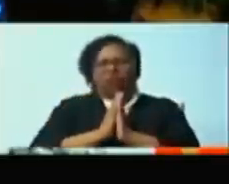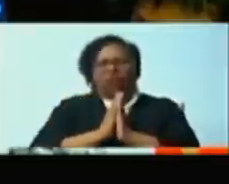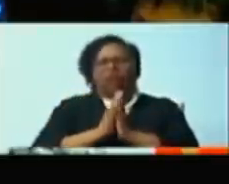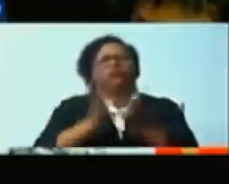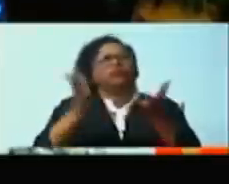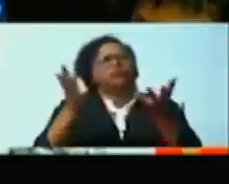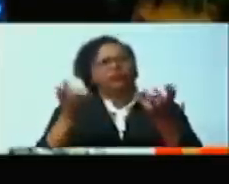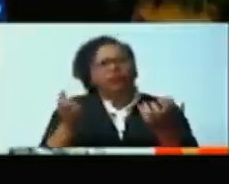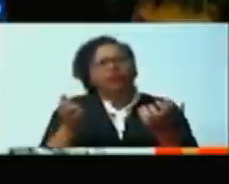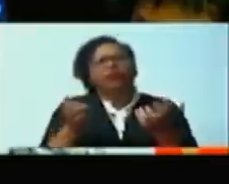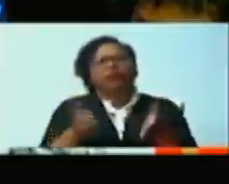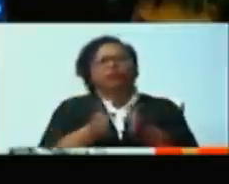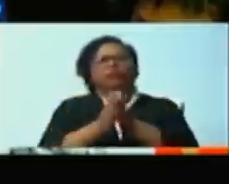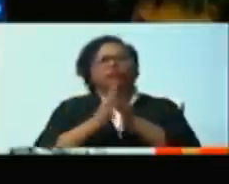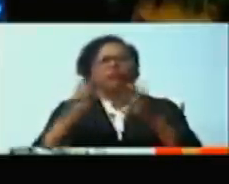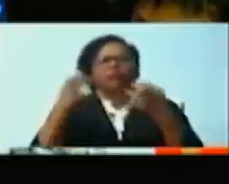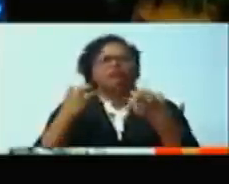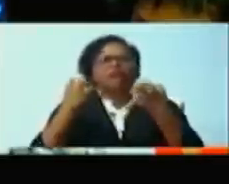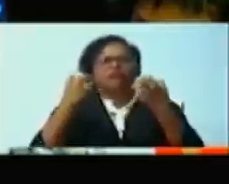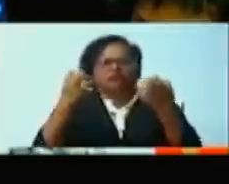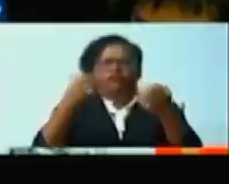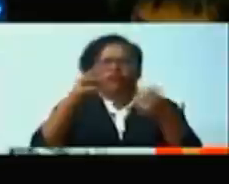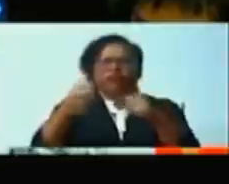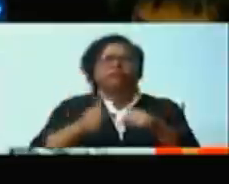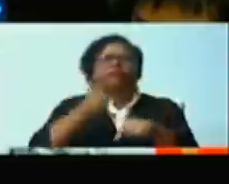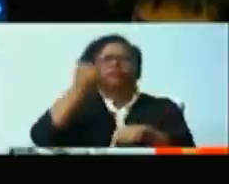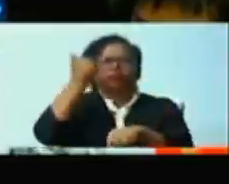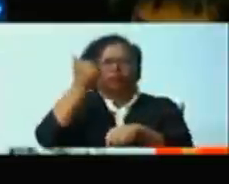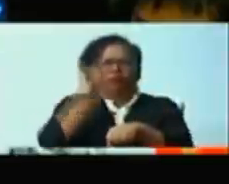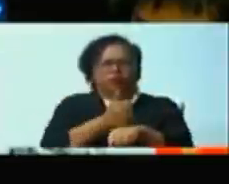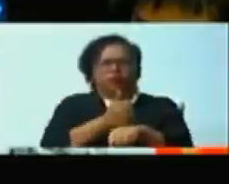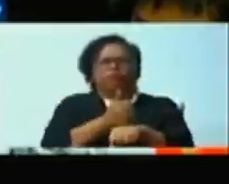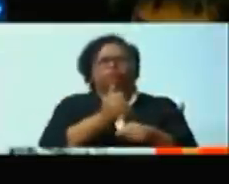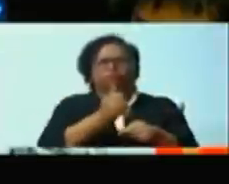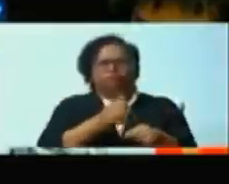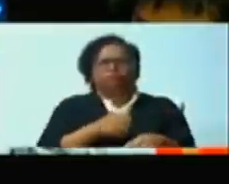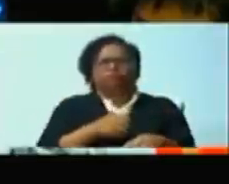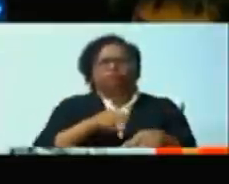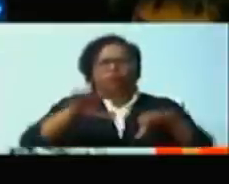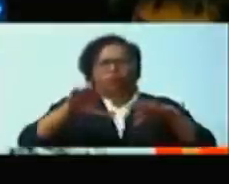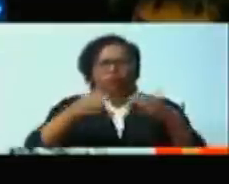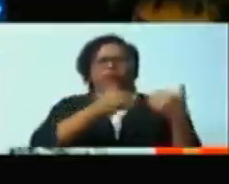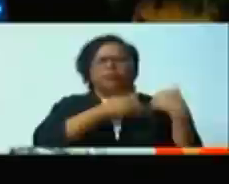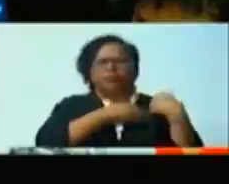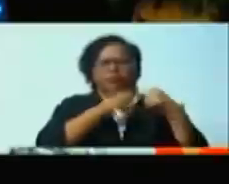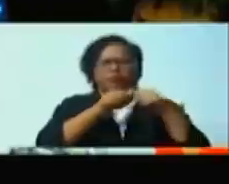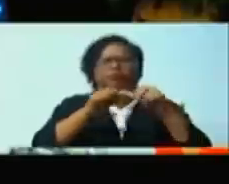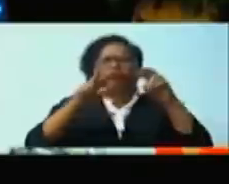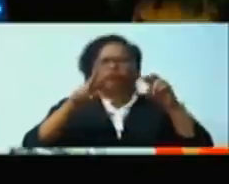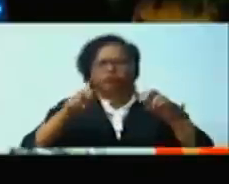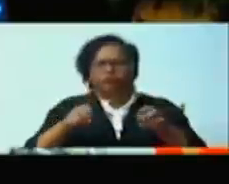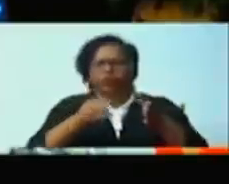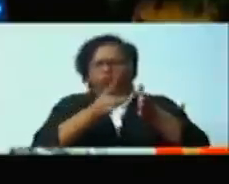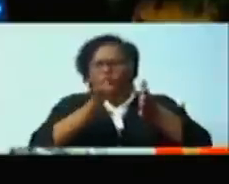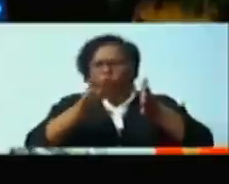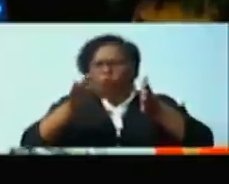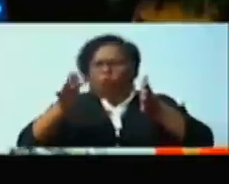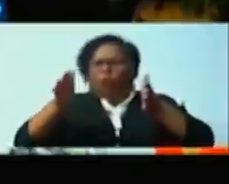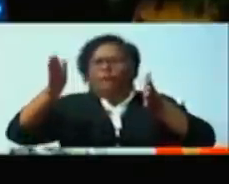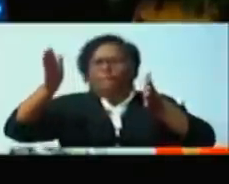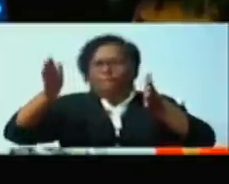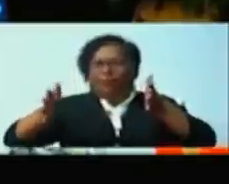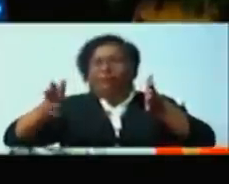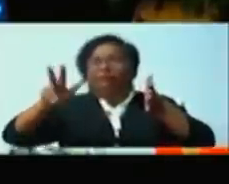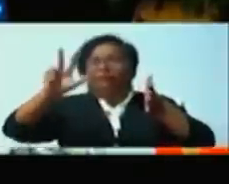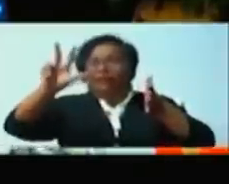conforme esa comisión especial para investigar también le otorga esa comisión un plazo de 30 días para que me parece